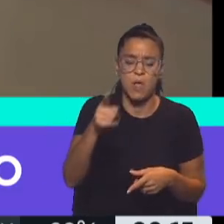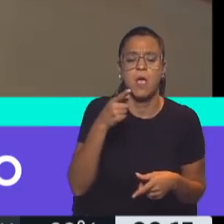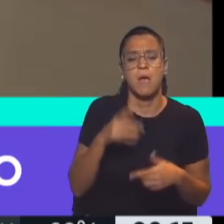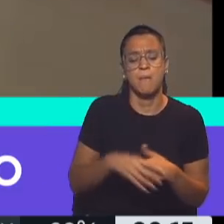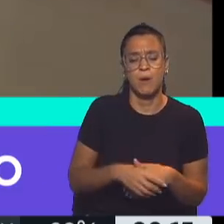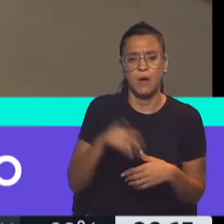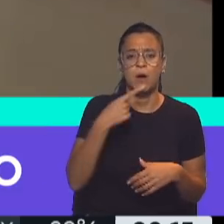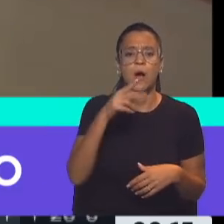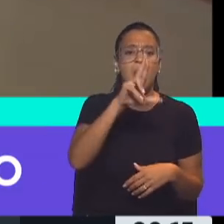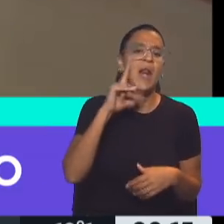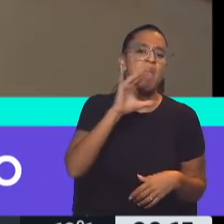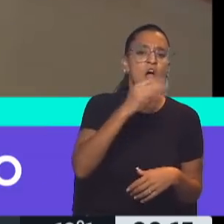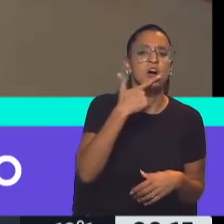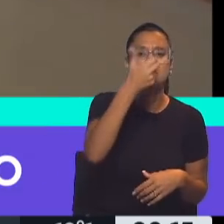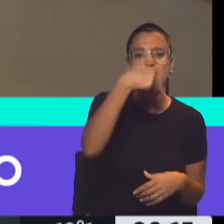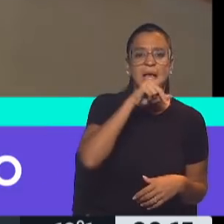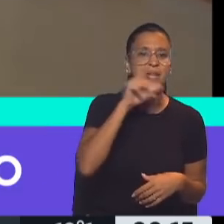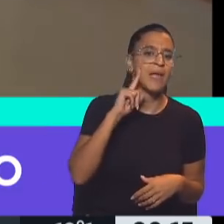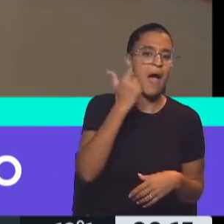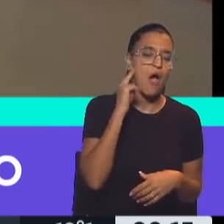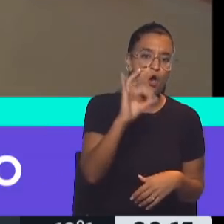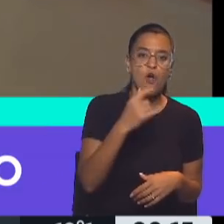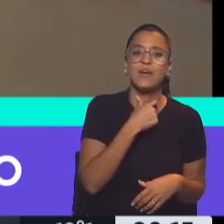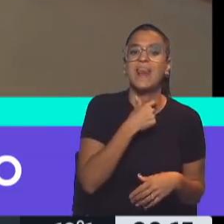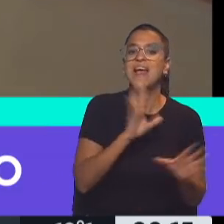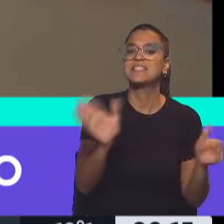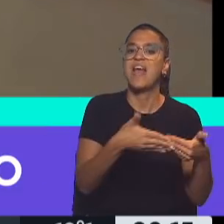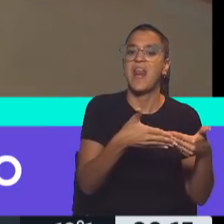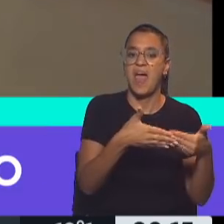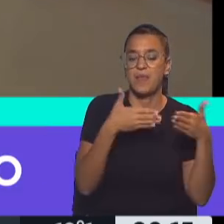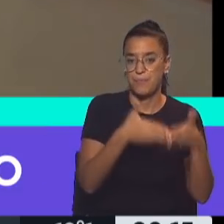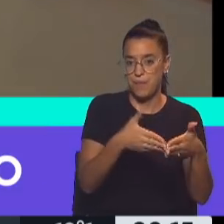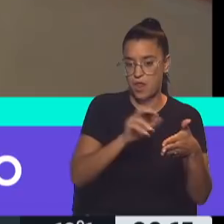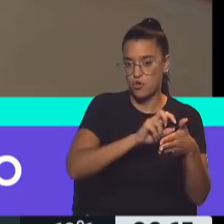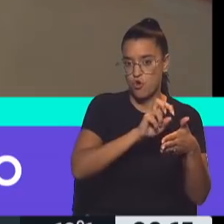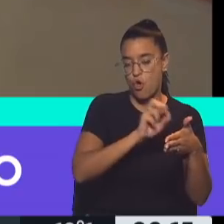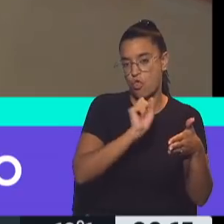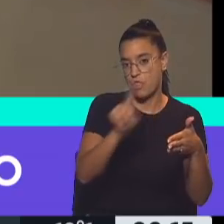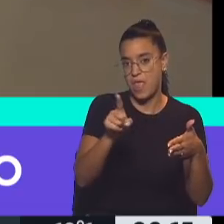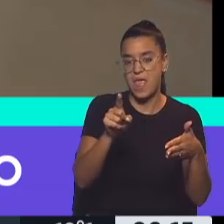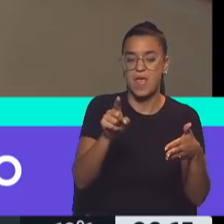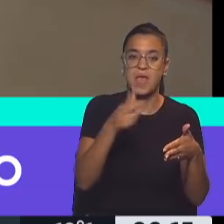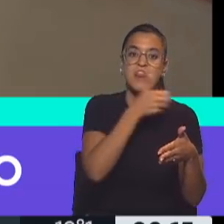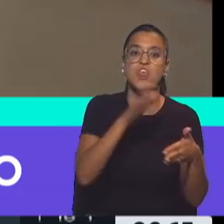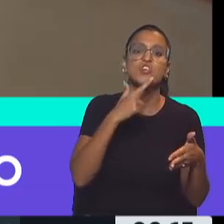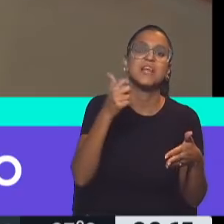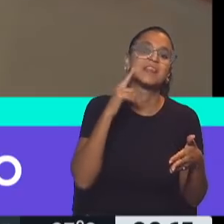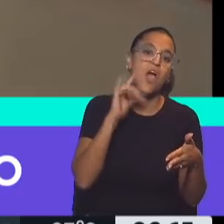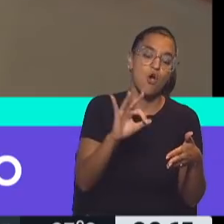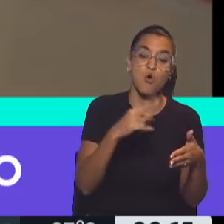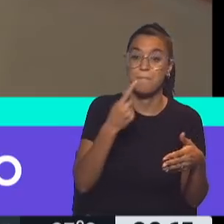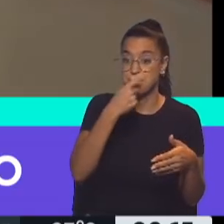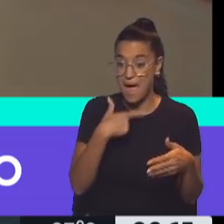río santiago era cerrar el astillero río santiago macri llegó a